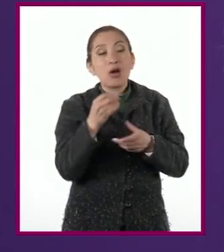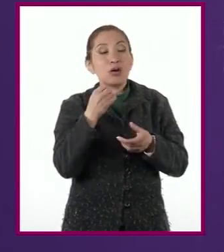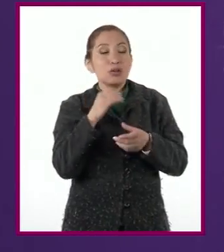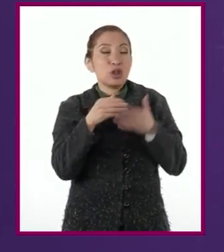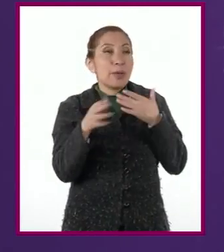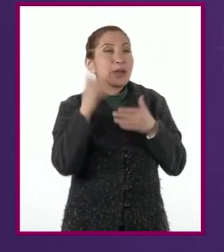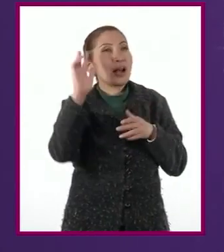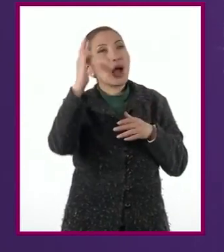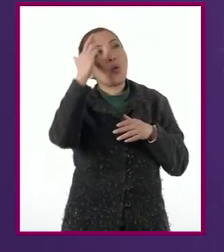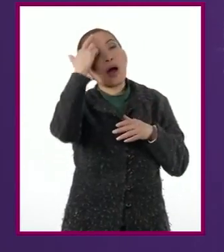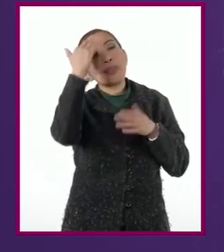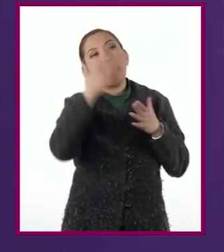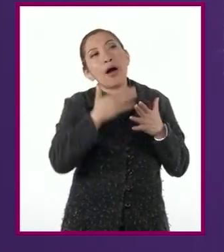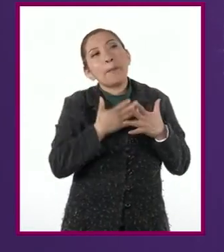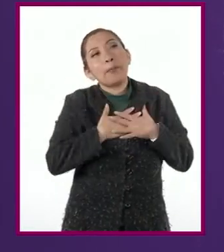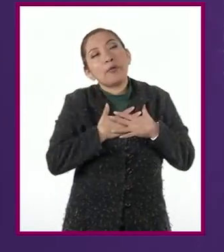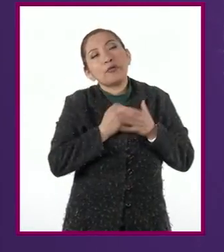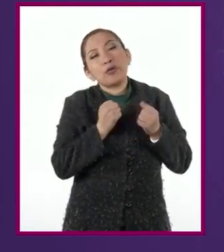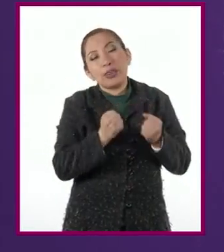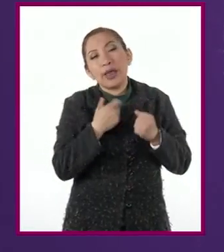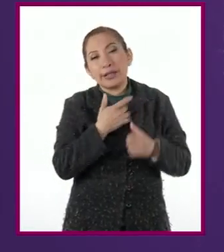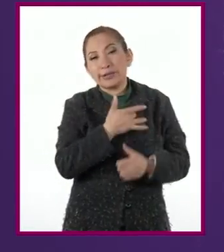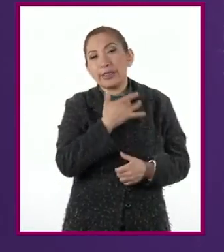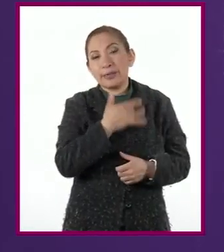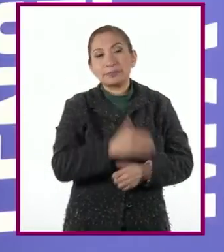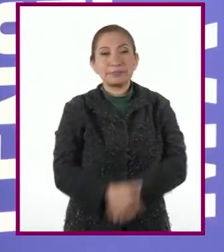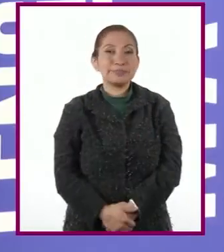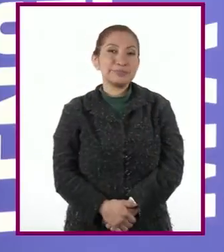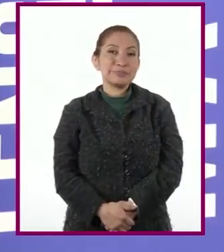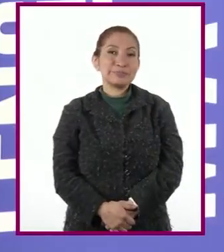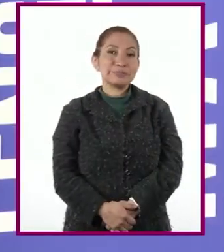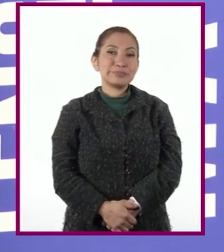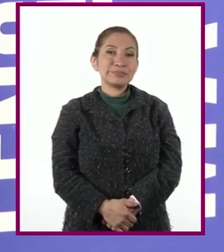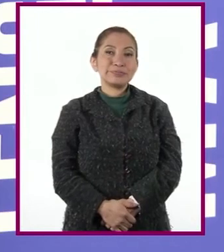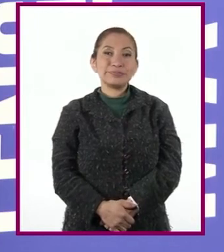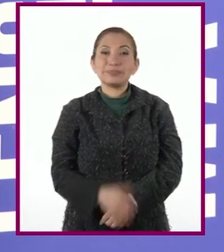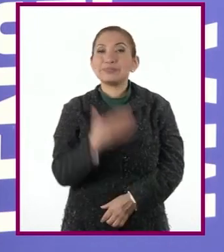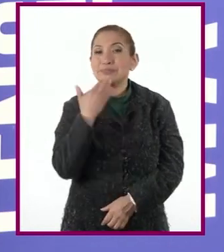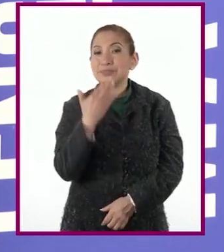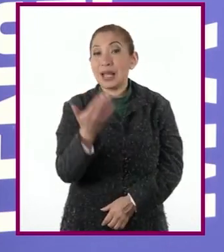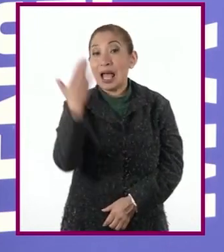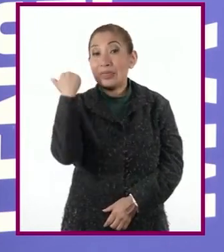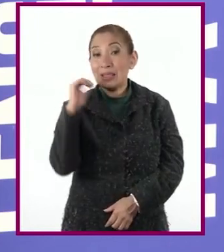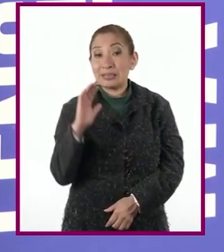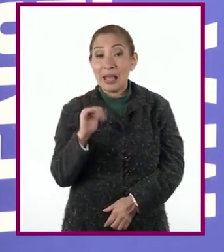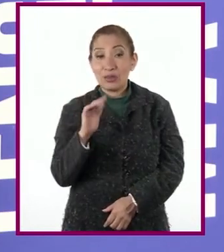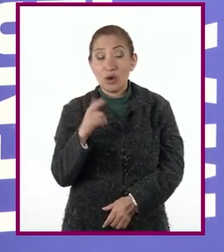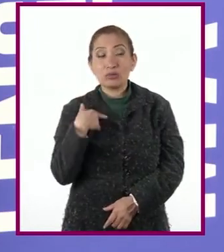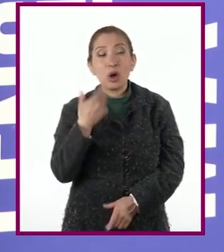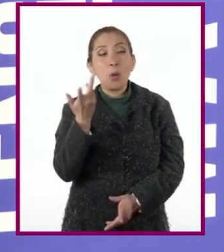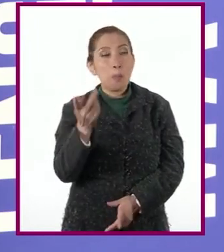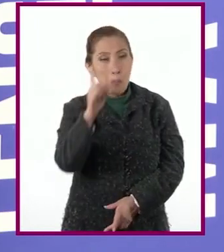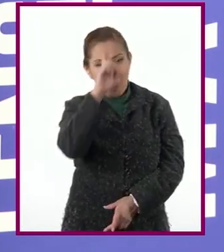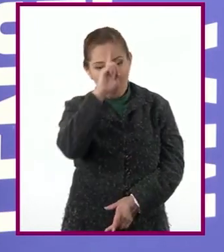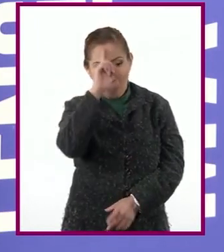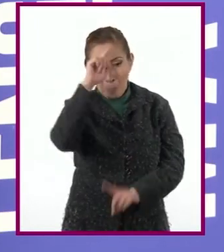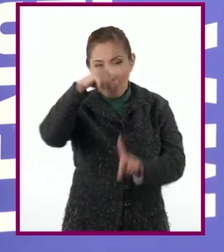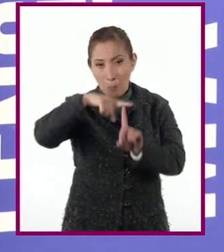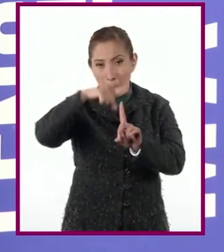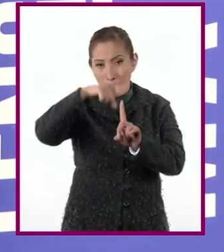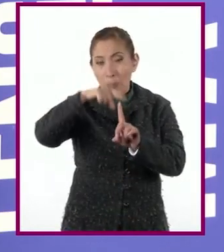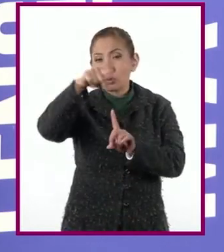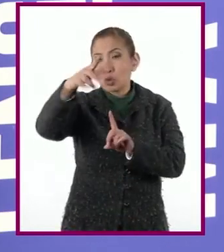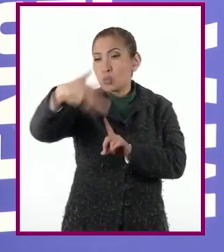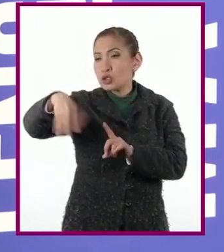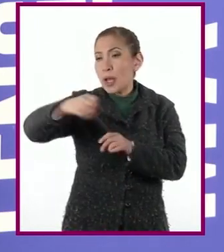la recuerda con tanto amor que siente su compañía. Bien, antes de despedirnos les propongo un reto.